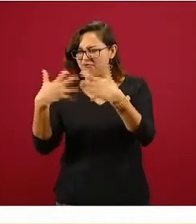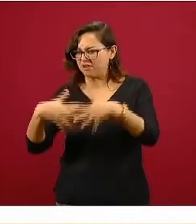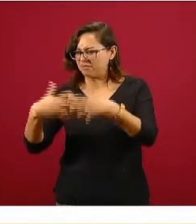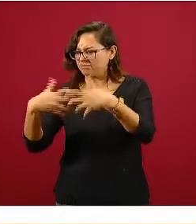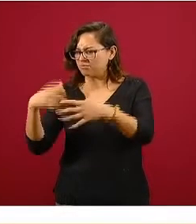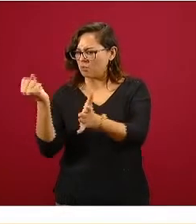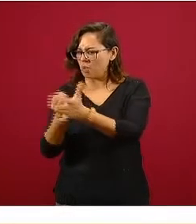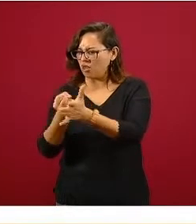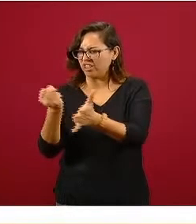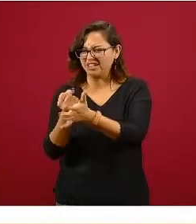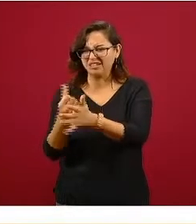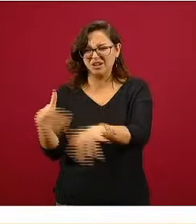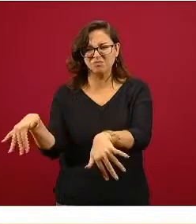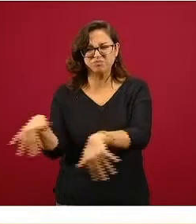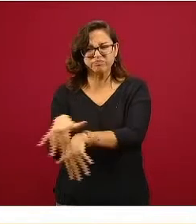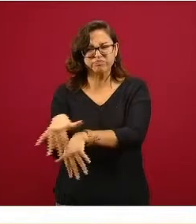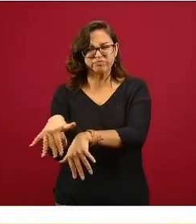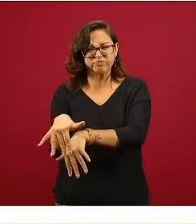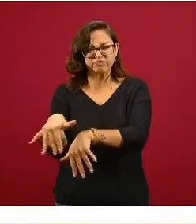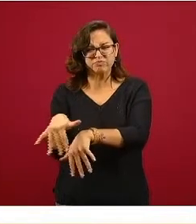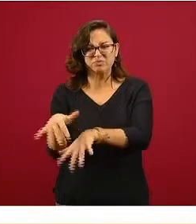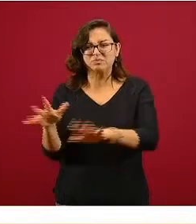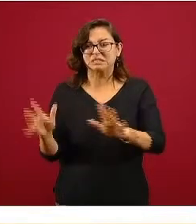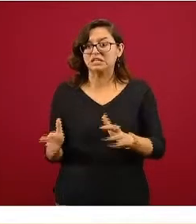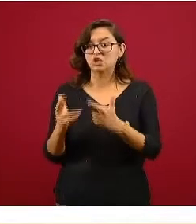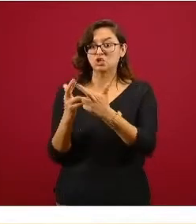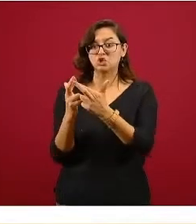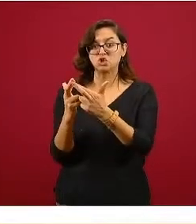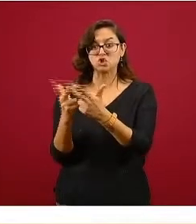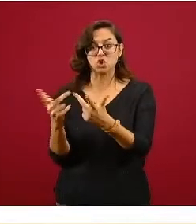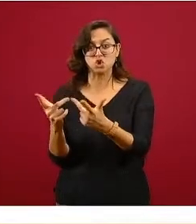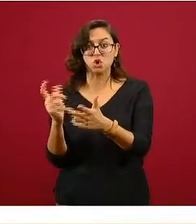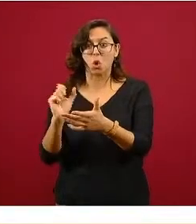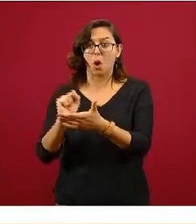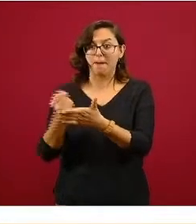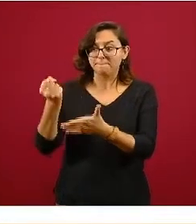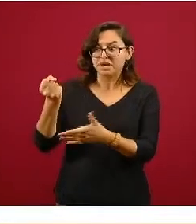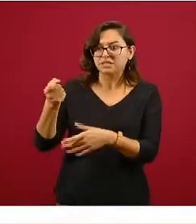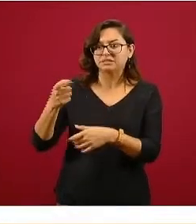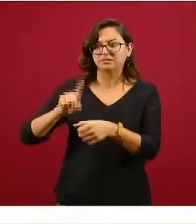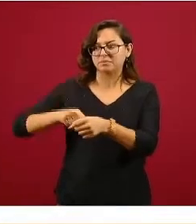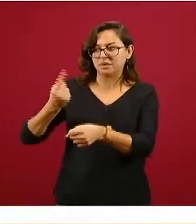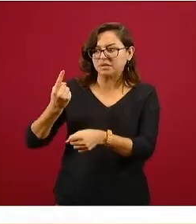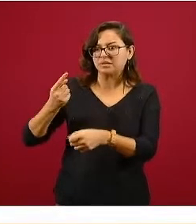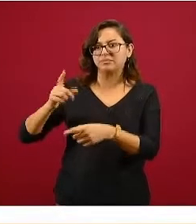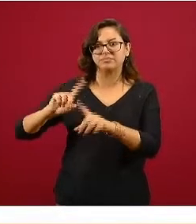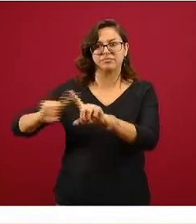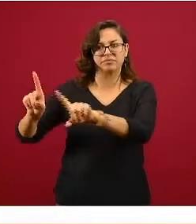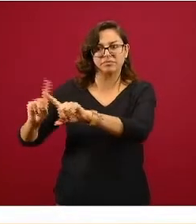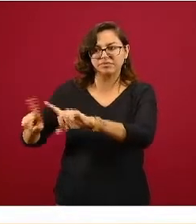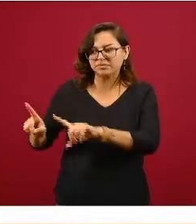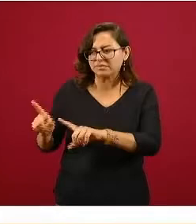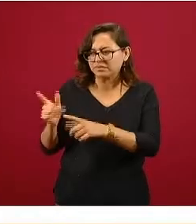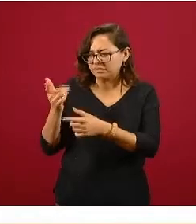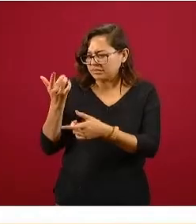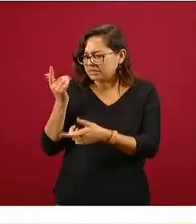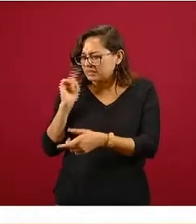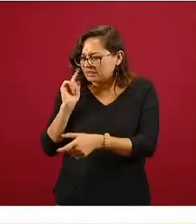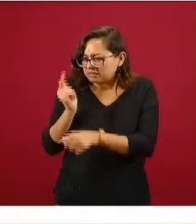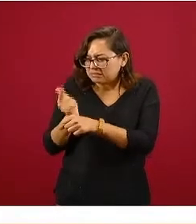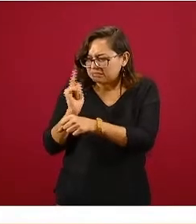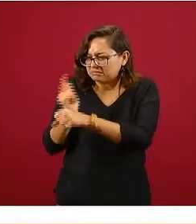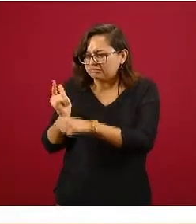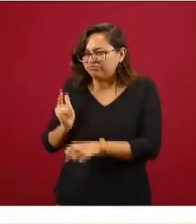su embotellamiento, con huellas de violación, con residuos sólidos. Debemos de tratar de evitar el consumo de estas